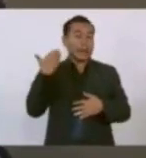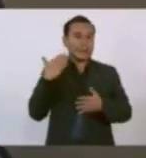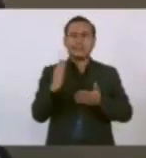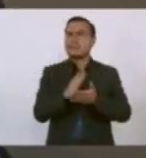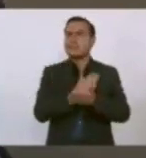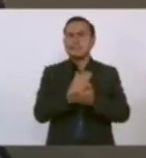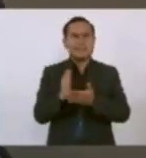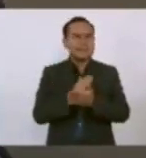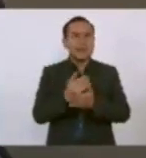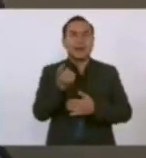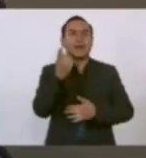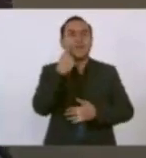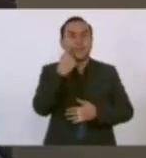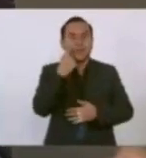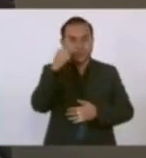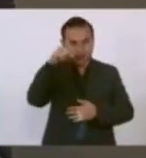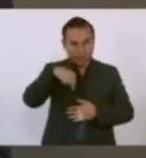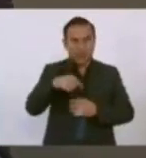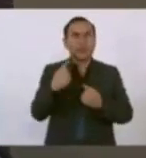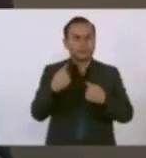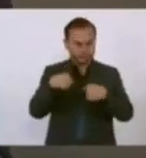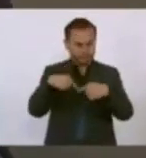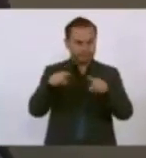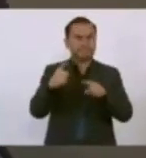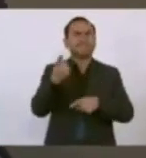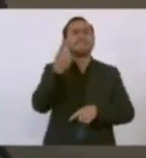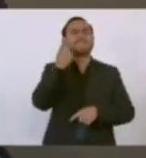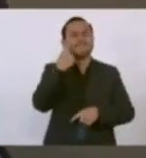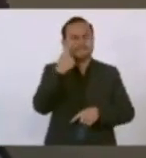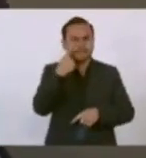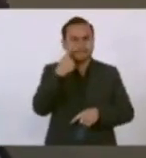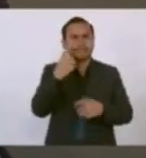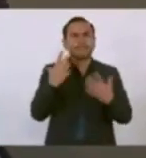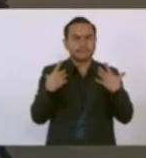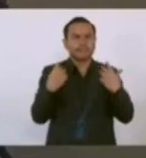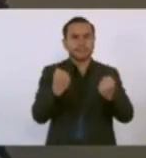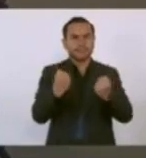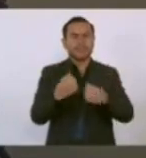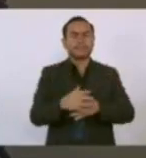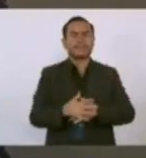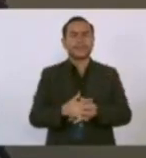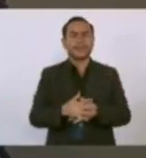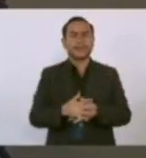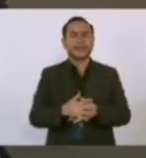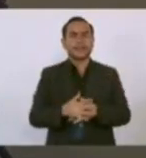este caso sí lo ha sido así, y aquí está el director de la OPS que lo puede certificar.